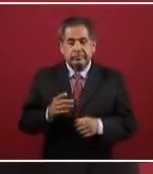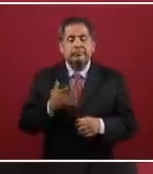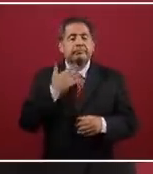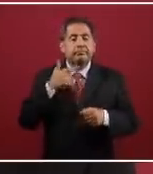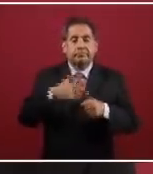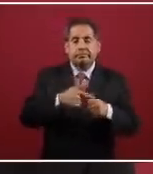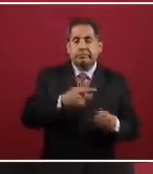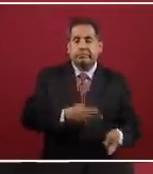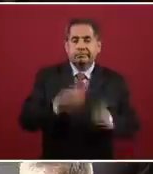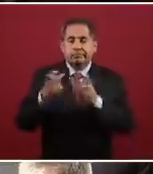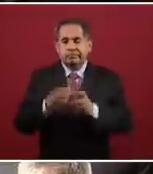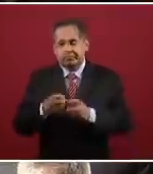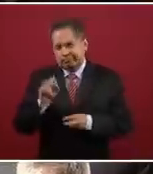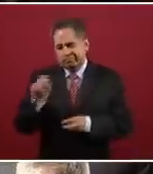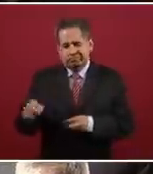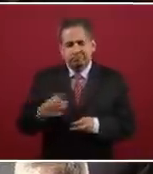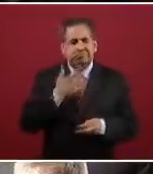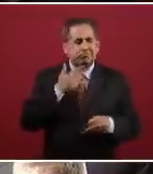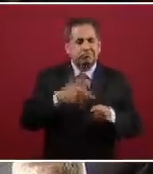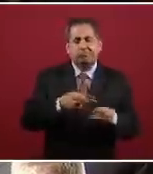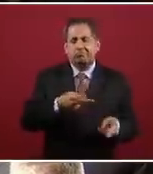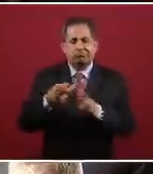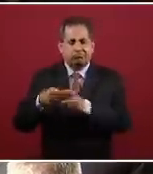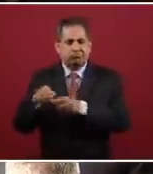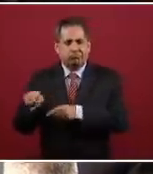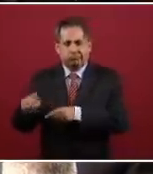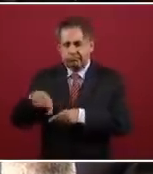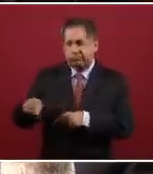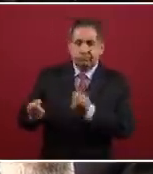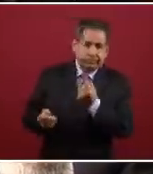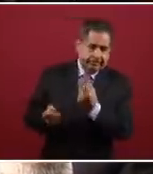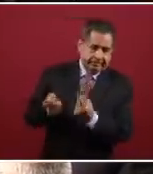gasolinas, al huachicol.